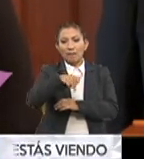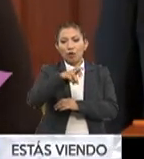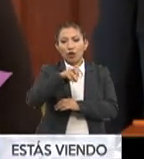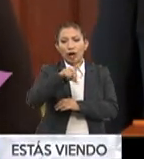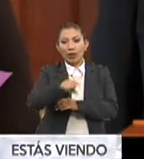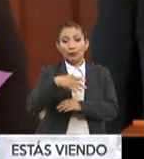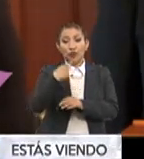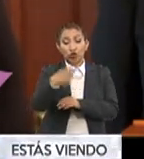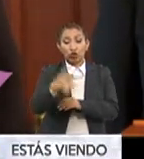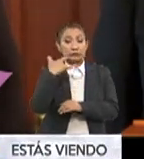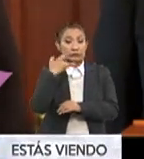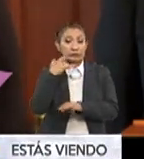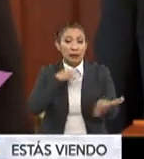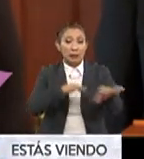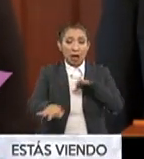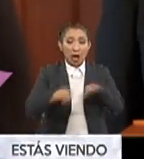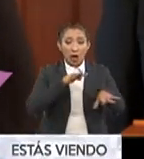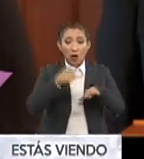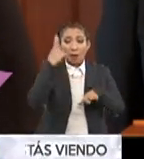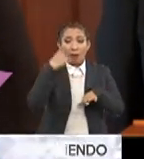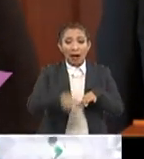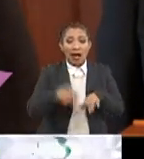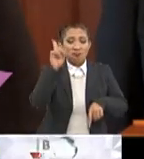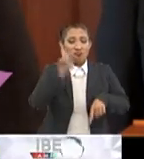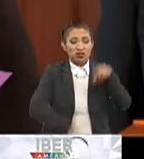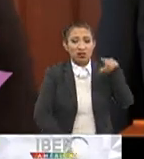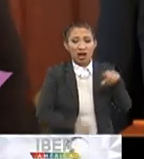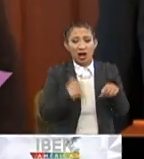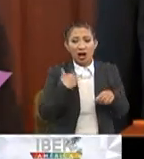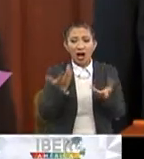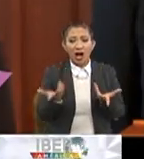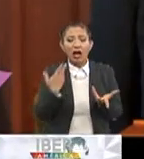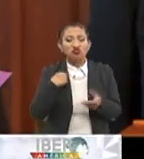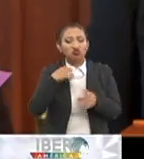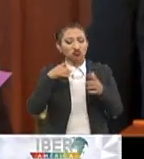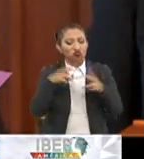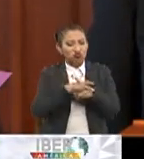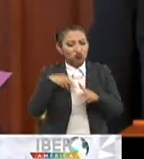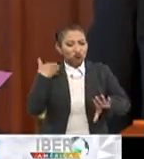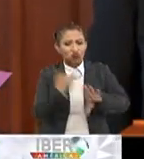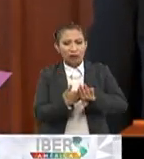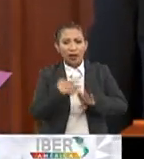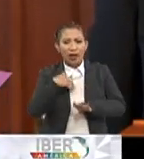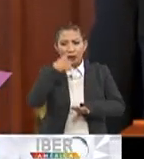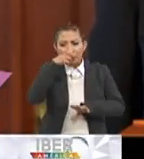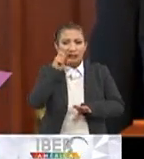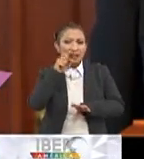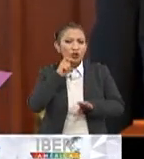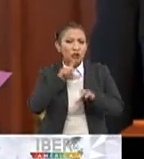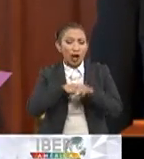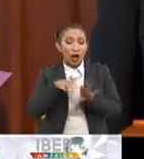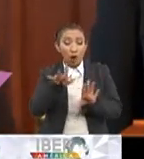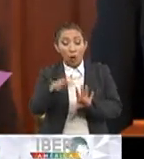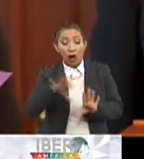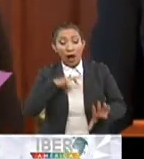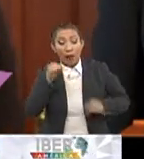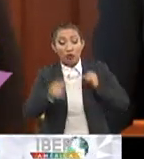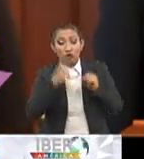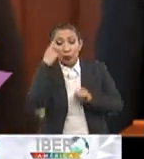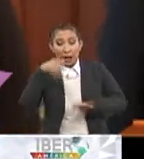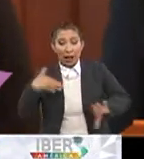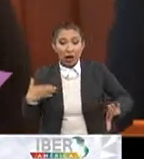for their efforts to end the use of sexual violence as a weapon of war and